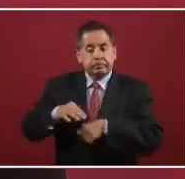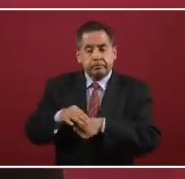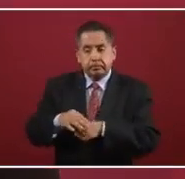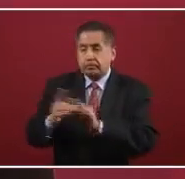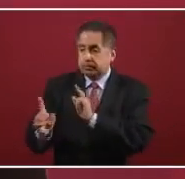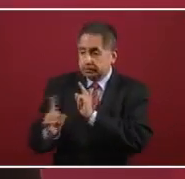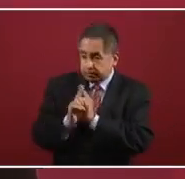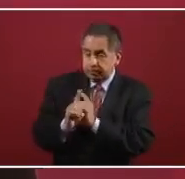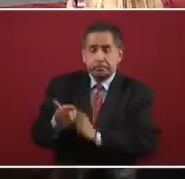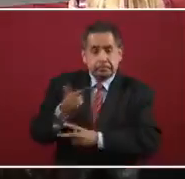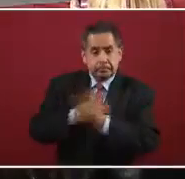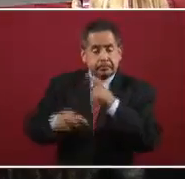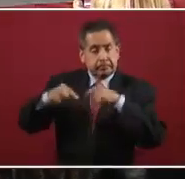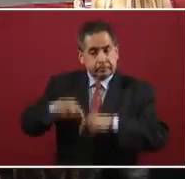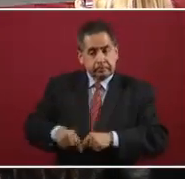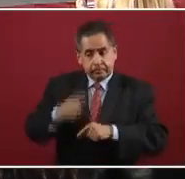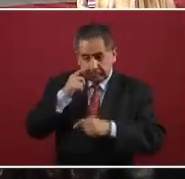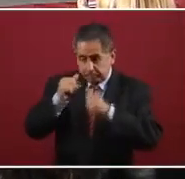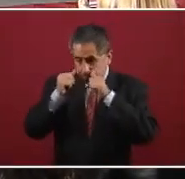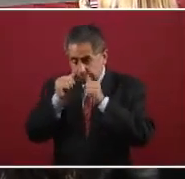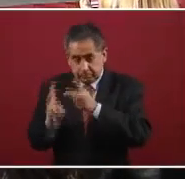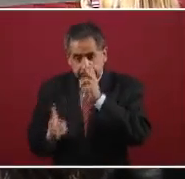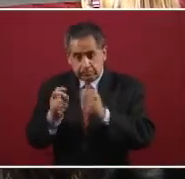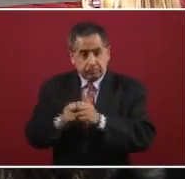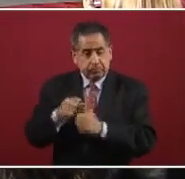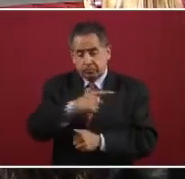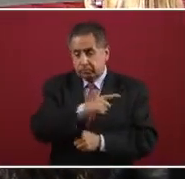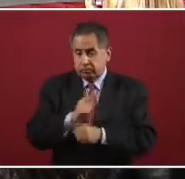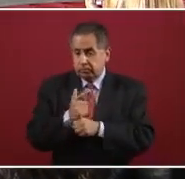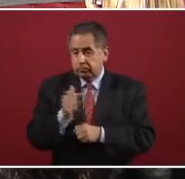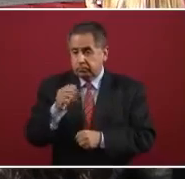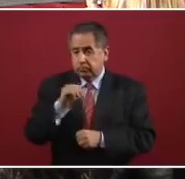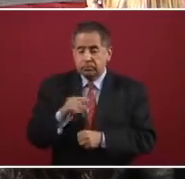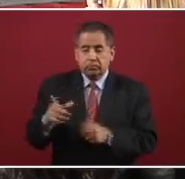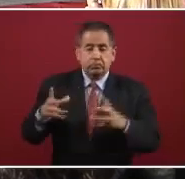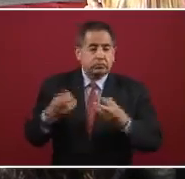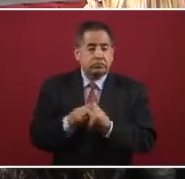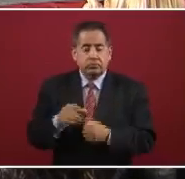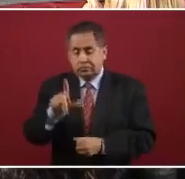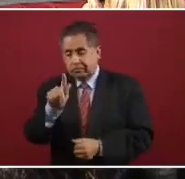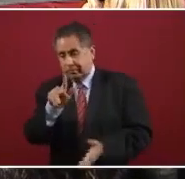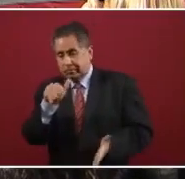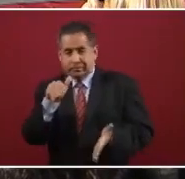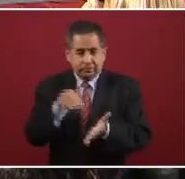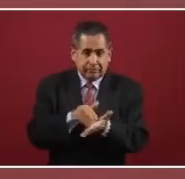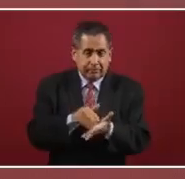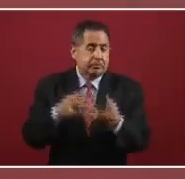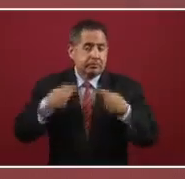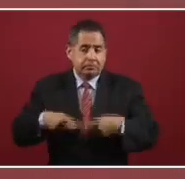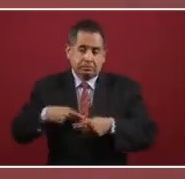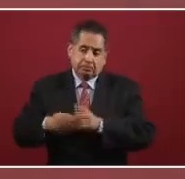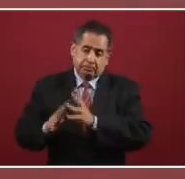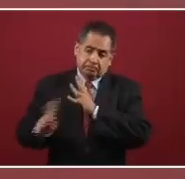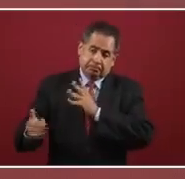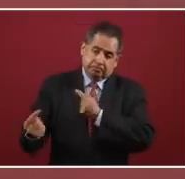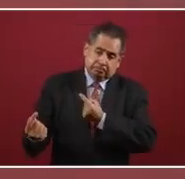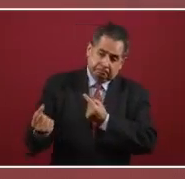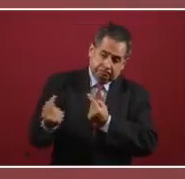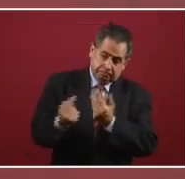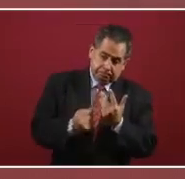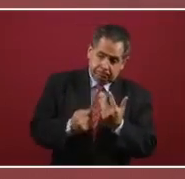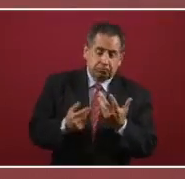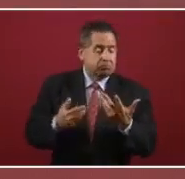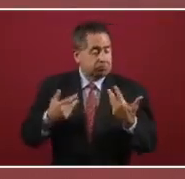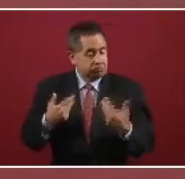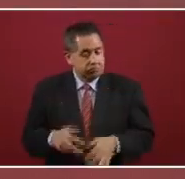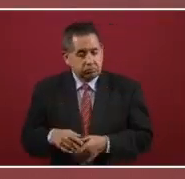han asistido a Palacio Nacional para ver al licenciado Andrés Manuel López Obrador, son 70,000 personas, son las que hemos recibido. Es